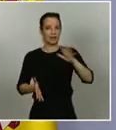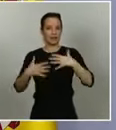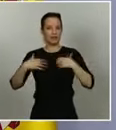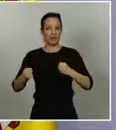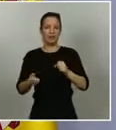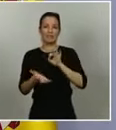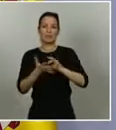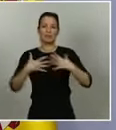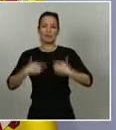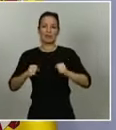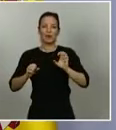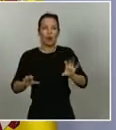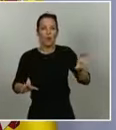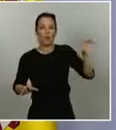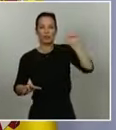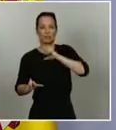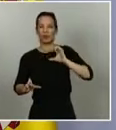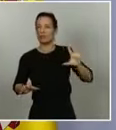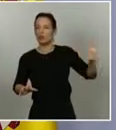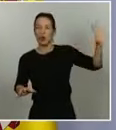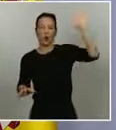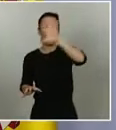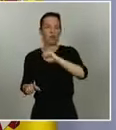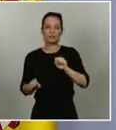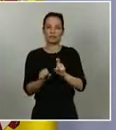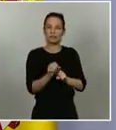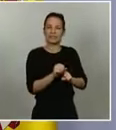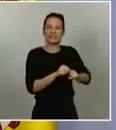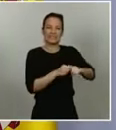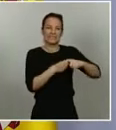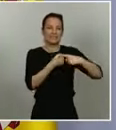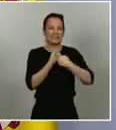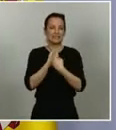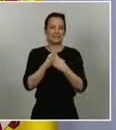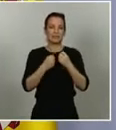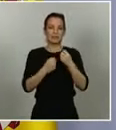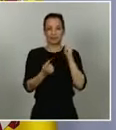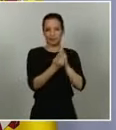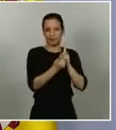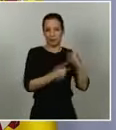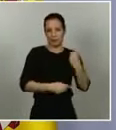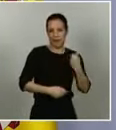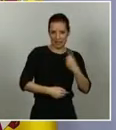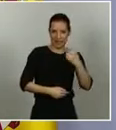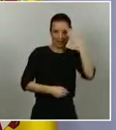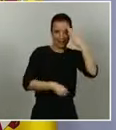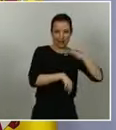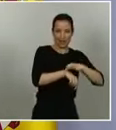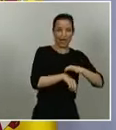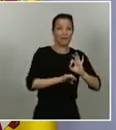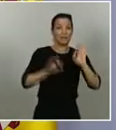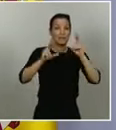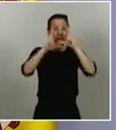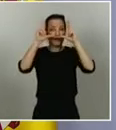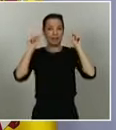comunidades autónomas, con una participación muy especial de la atención primaria y, en particular, de la enfermería de atención